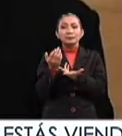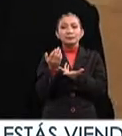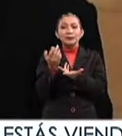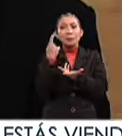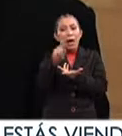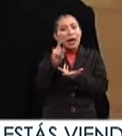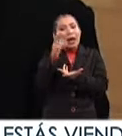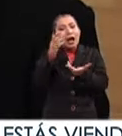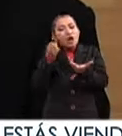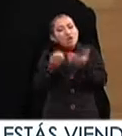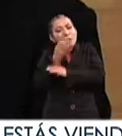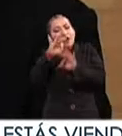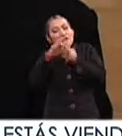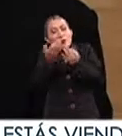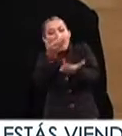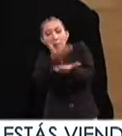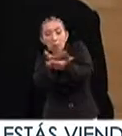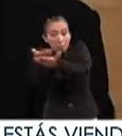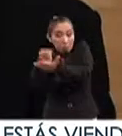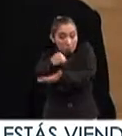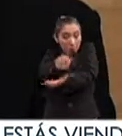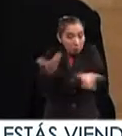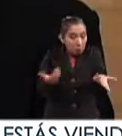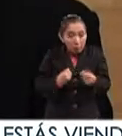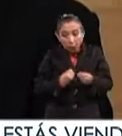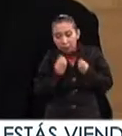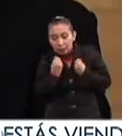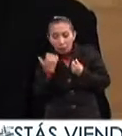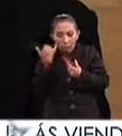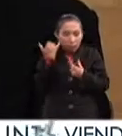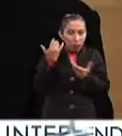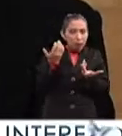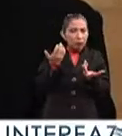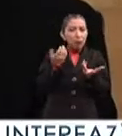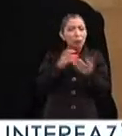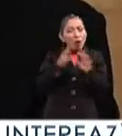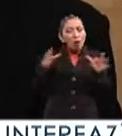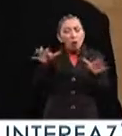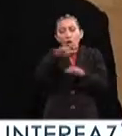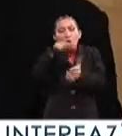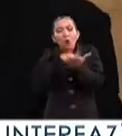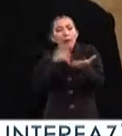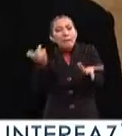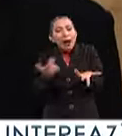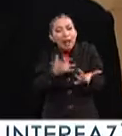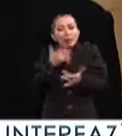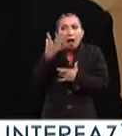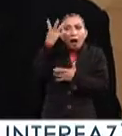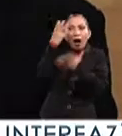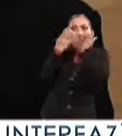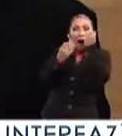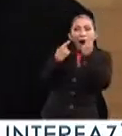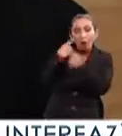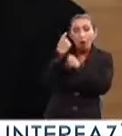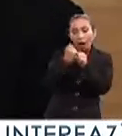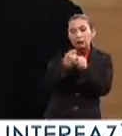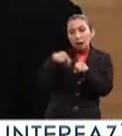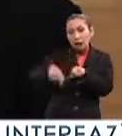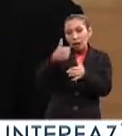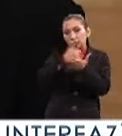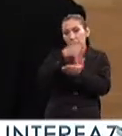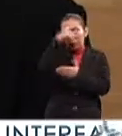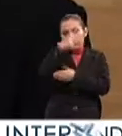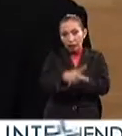a proponer nuevas formas de vivir, hacer una plataforma de inspiración anual que sucede aquí en la Ciudad